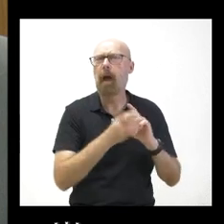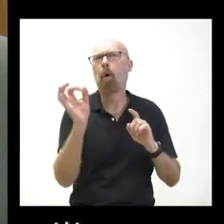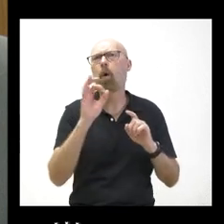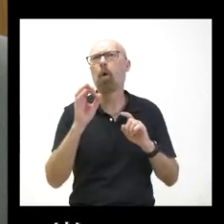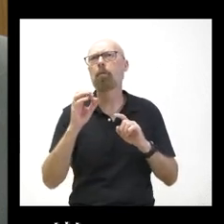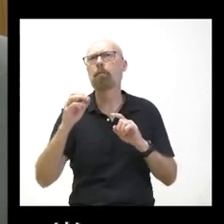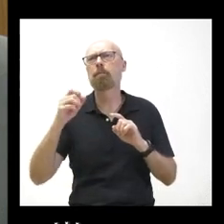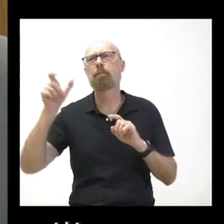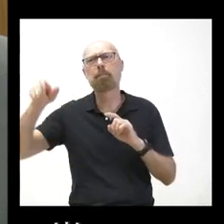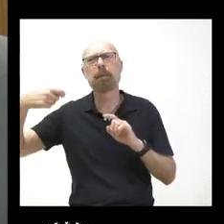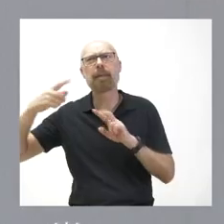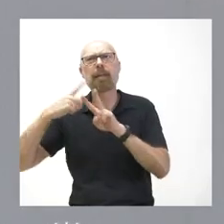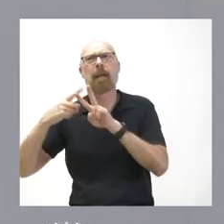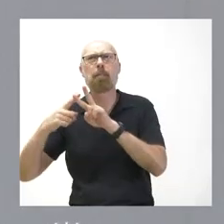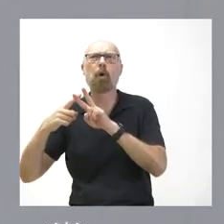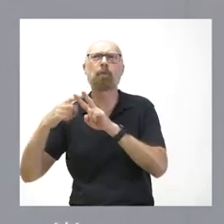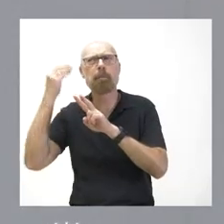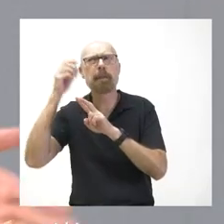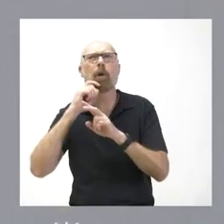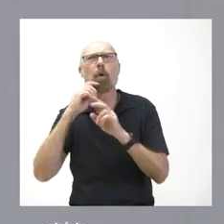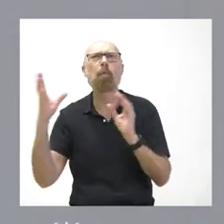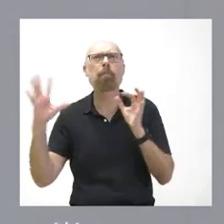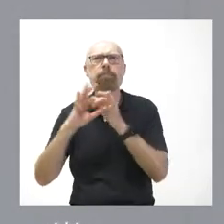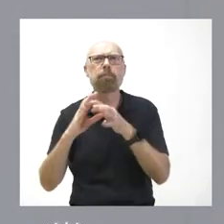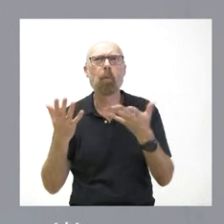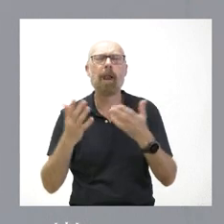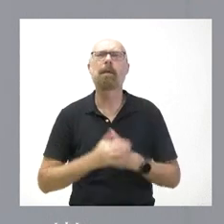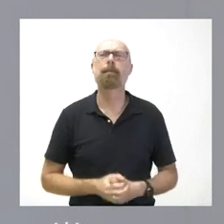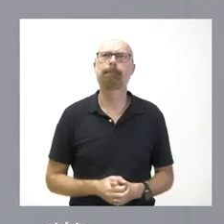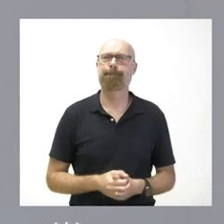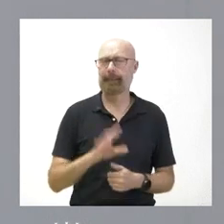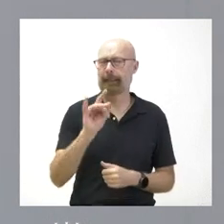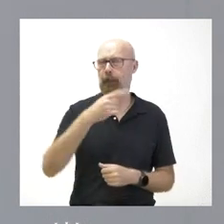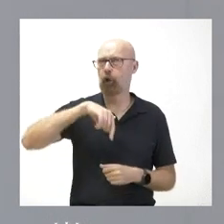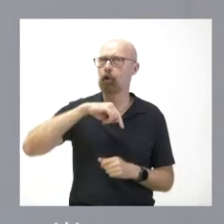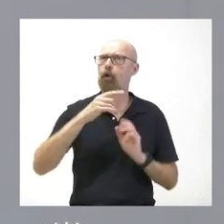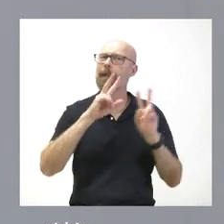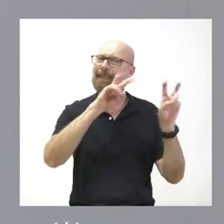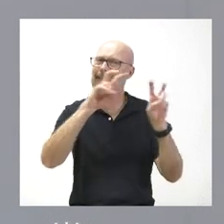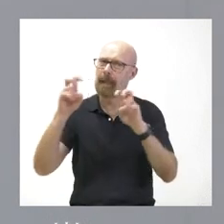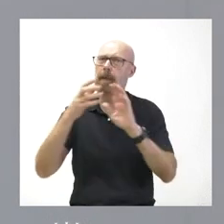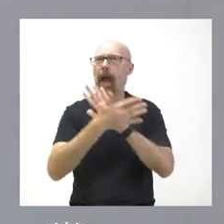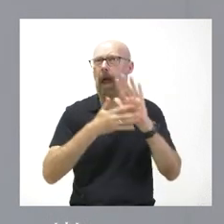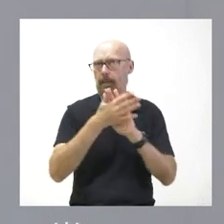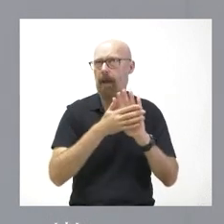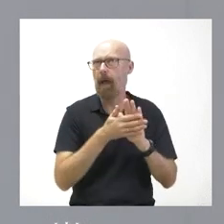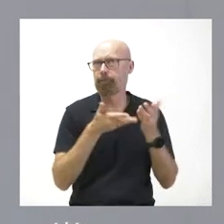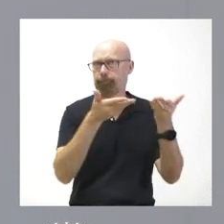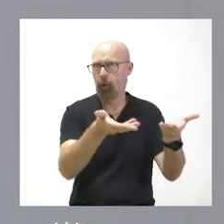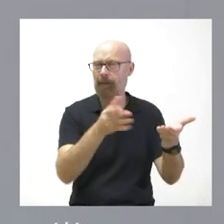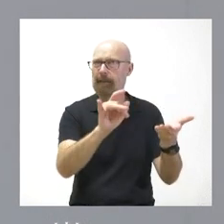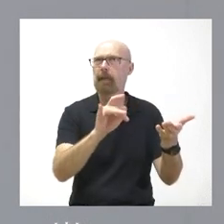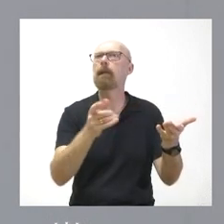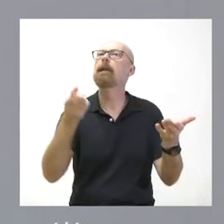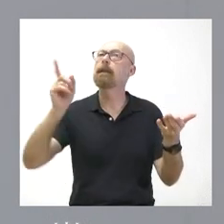Nacional de vox gracias Sí yo he puesto un catálogo de temas que la junta gestión sacará también he previsto como usted también